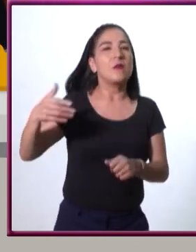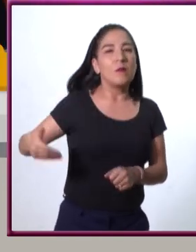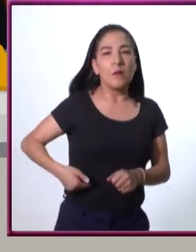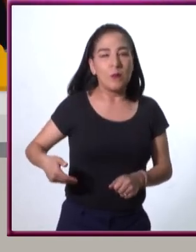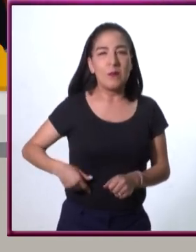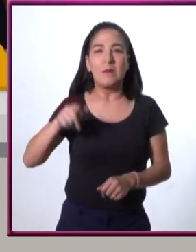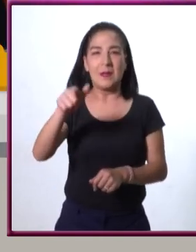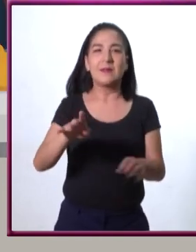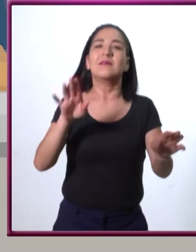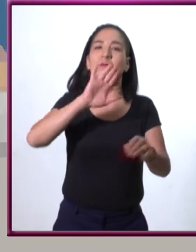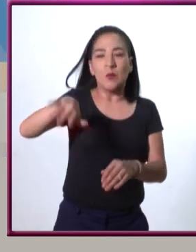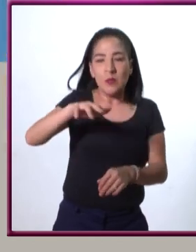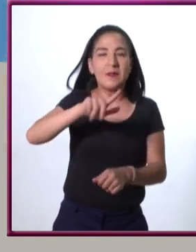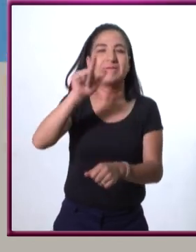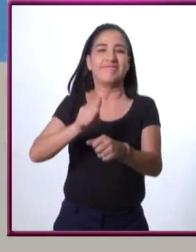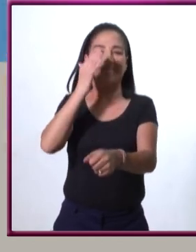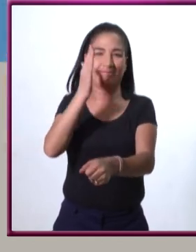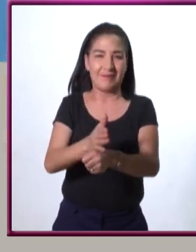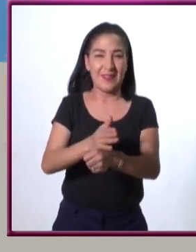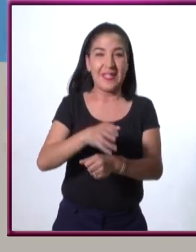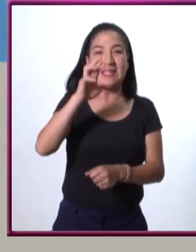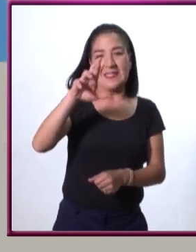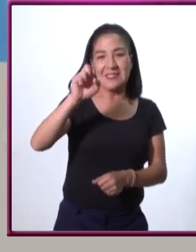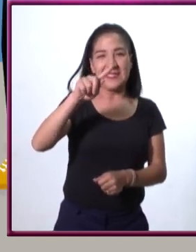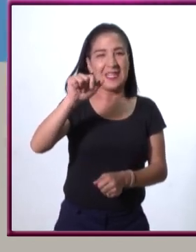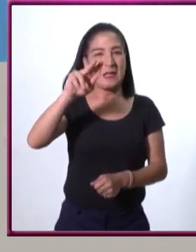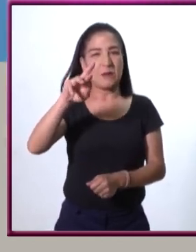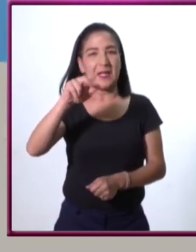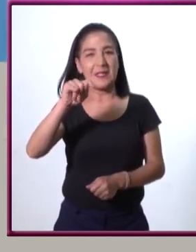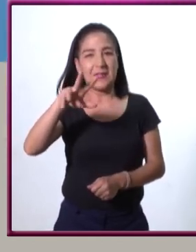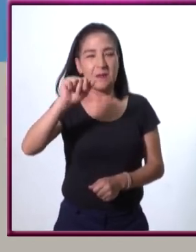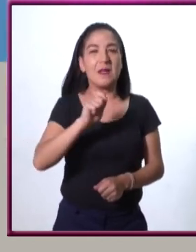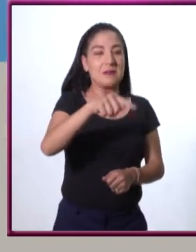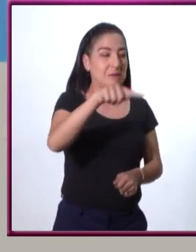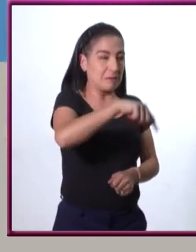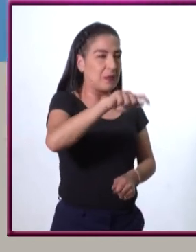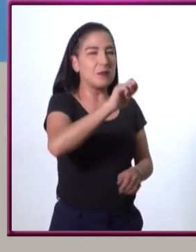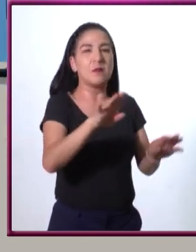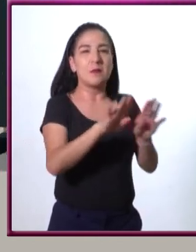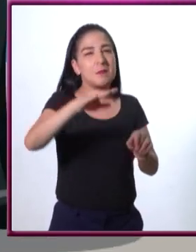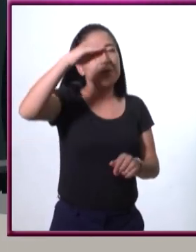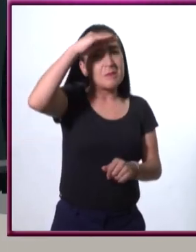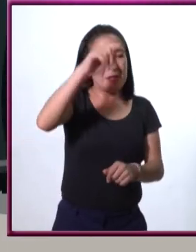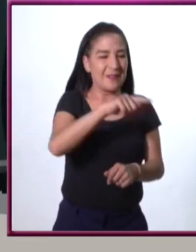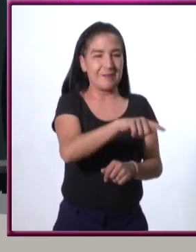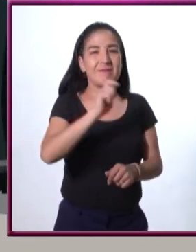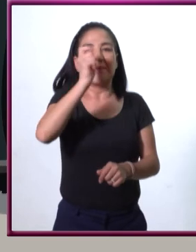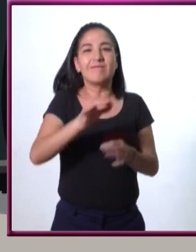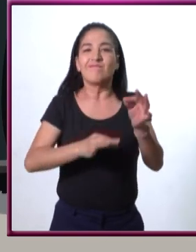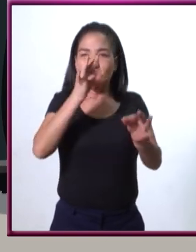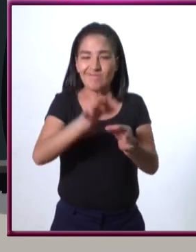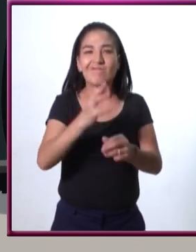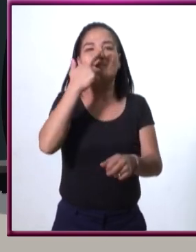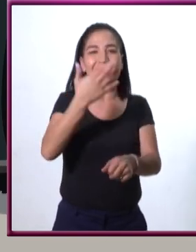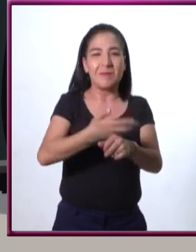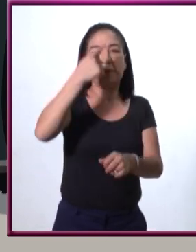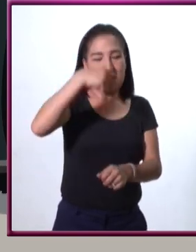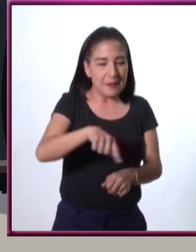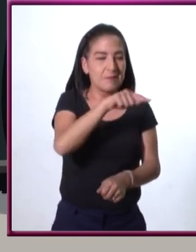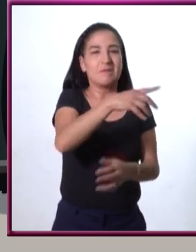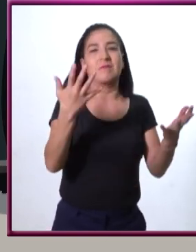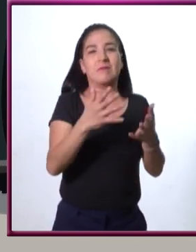Lo busca y lo castiga. La justicia restaurativa busca que el infractor tome conciencia de sus actos y asuma su responsabilidad para